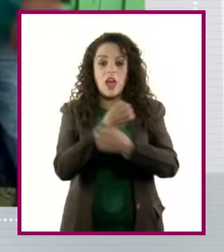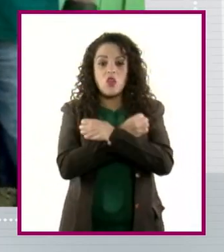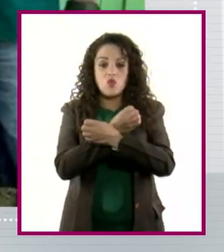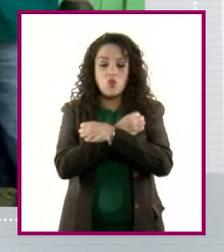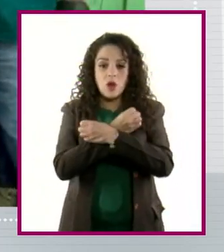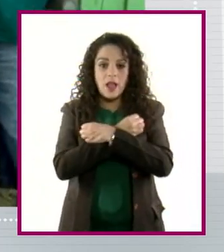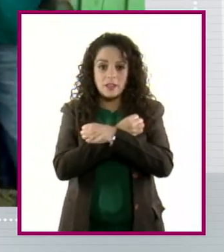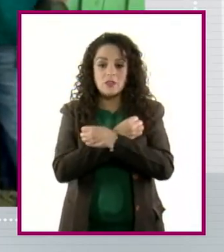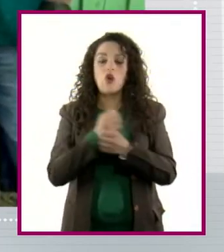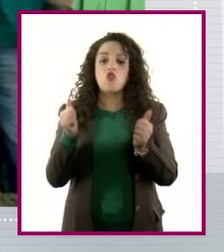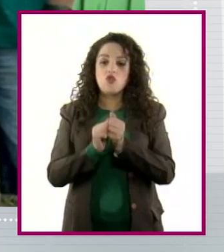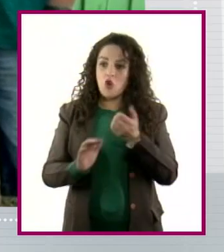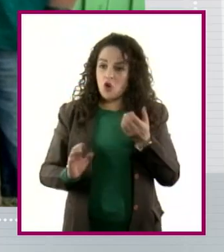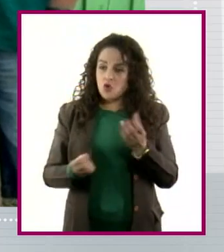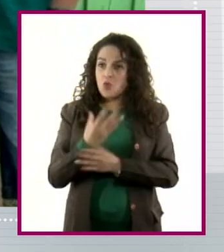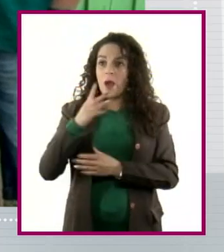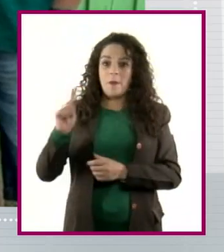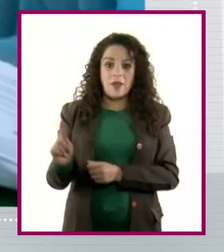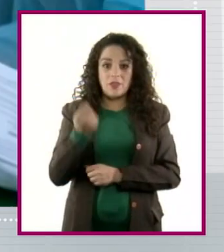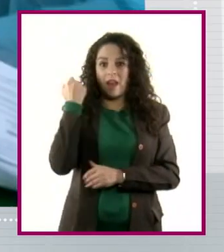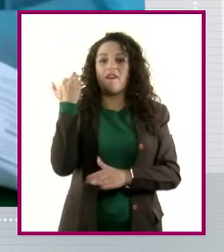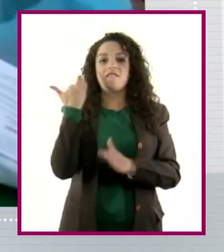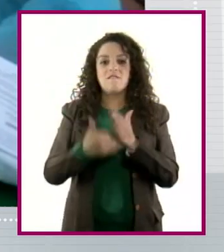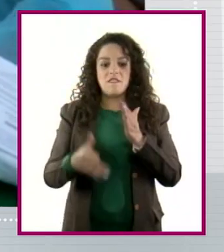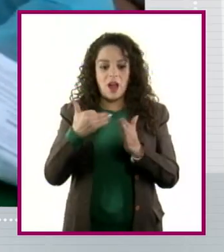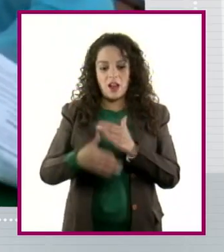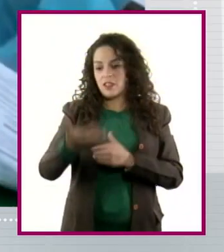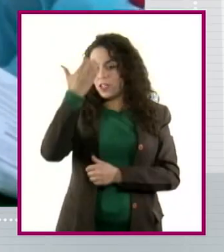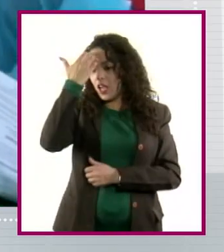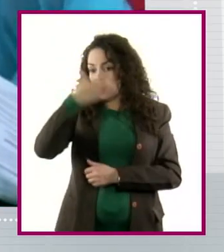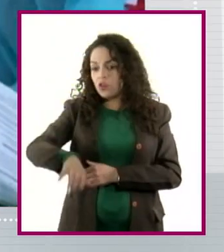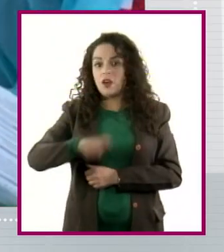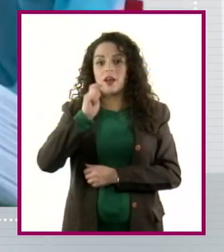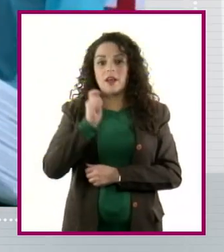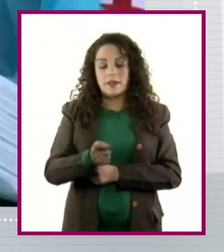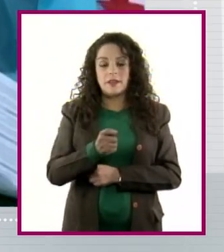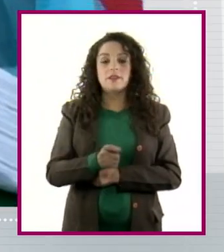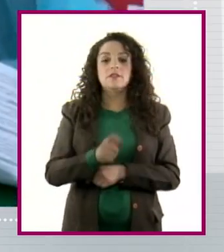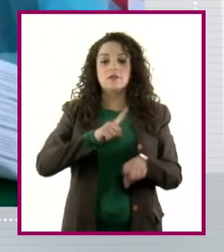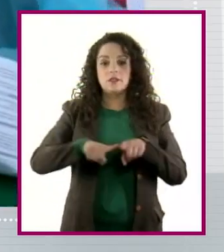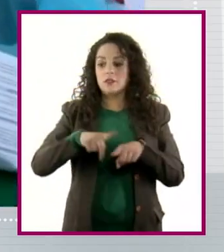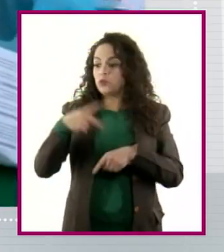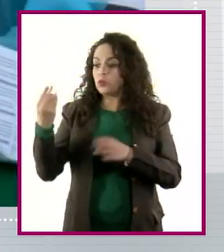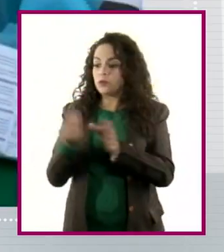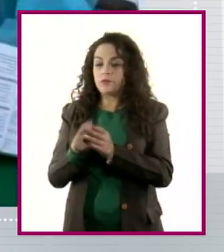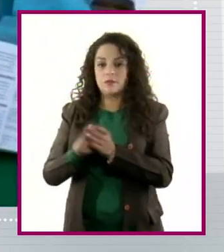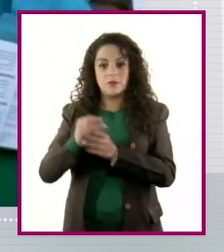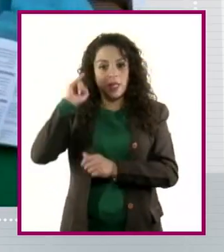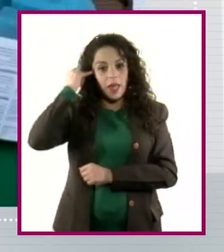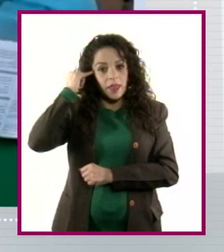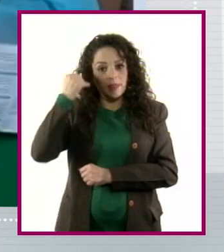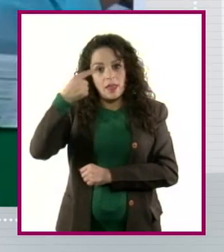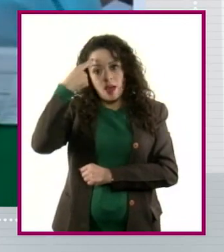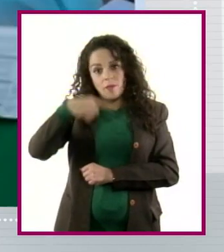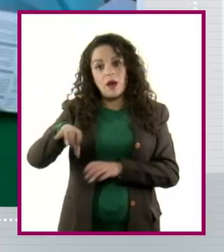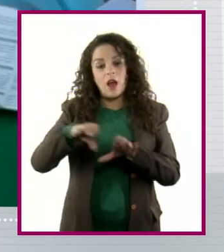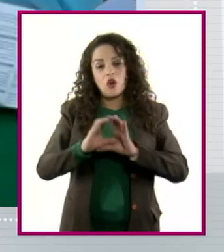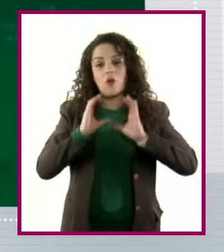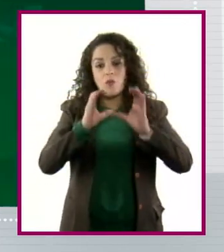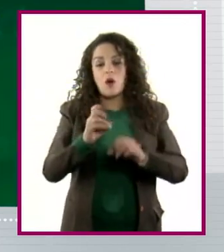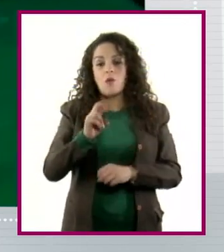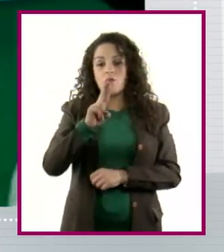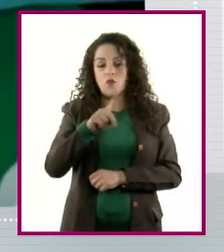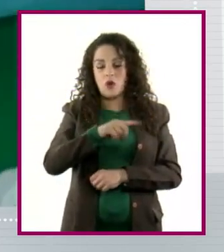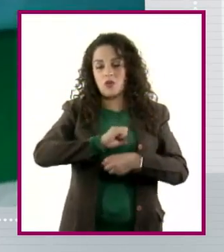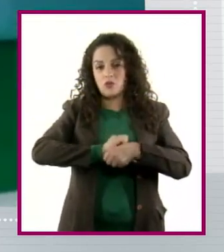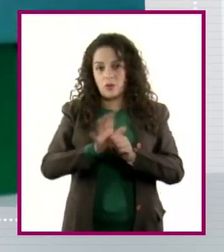margen de nuevas tecnologías y desconocimiento de los propios recursos de saberes indígenas para enfrentar la COVID-19. La